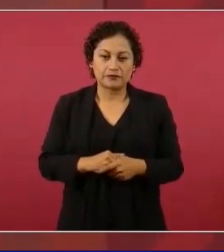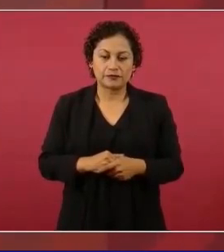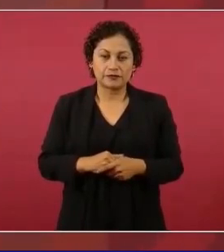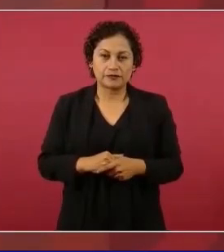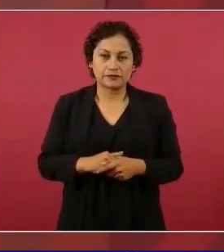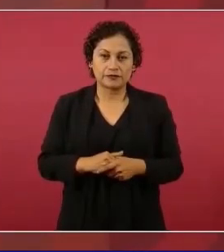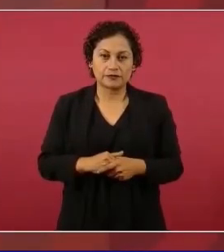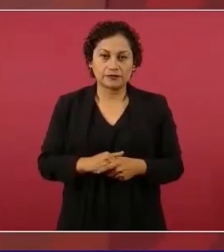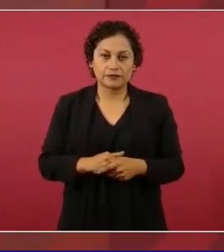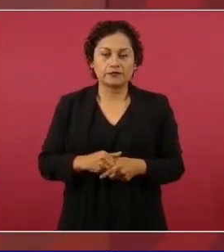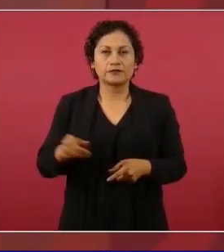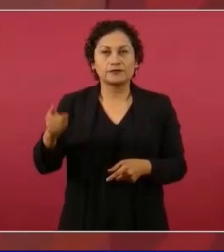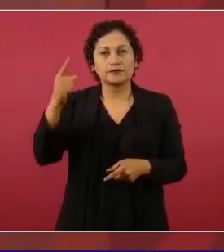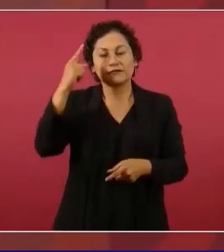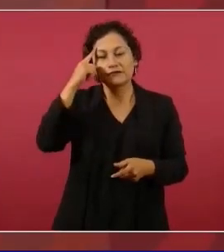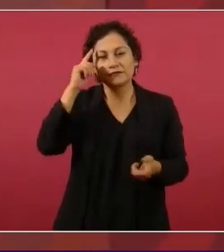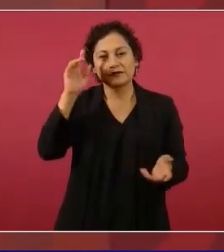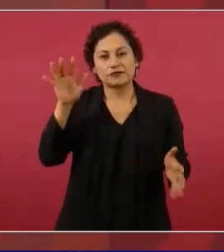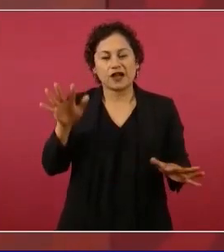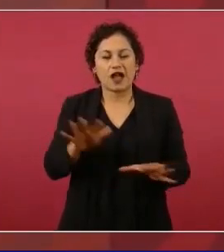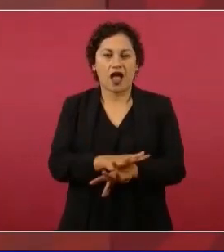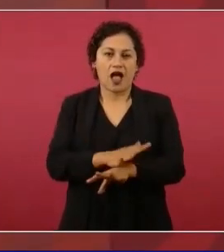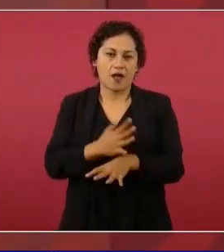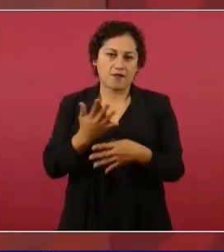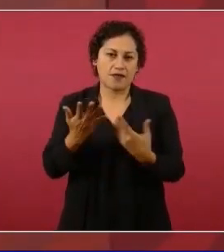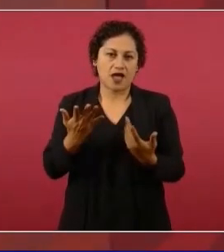Se volvieron ladinos